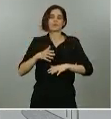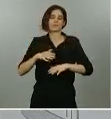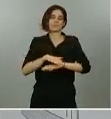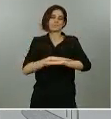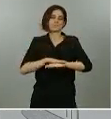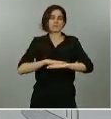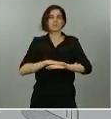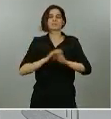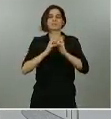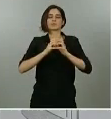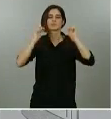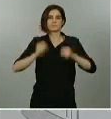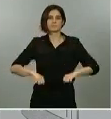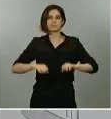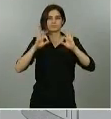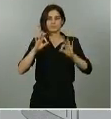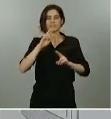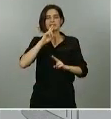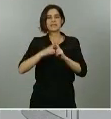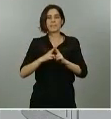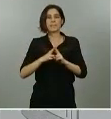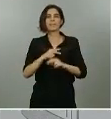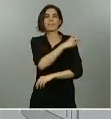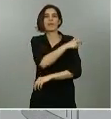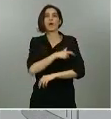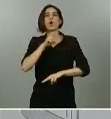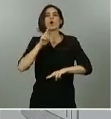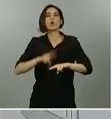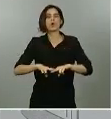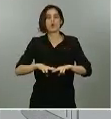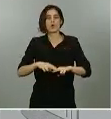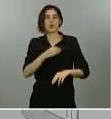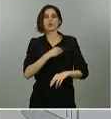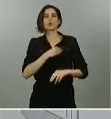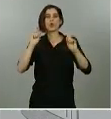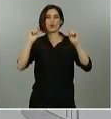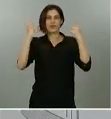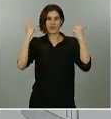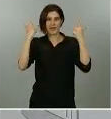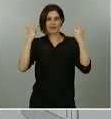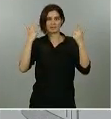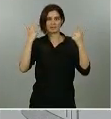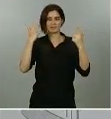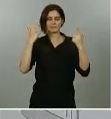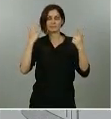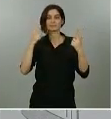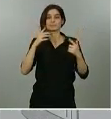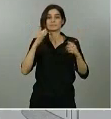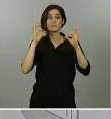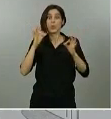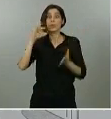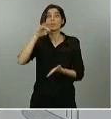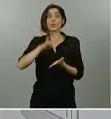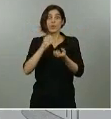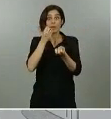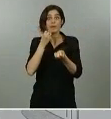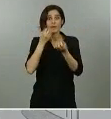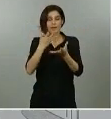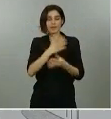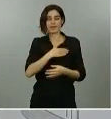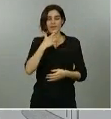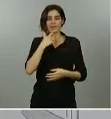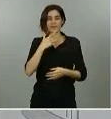los Diputados esta misma semana. Las banderas, en consecuencia, estarán en ese momento a media asta en cuanto nuestras calles recuperen